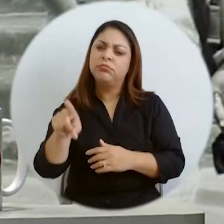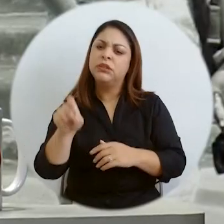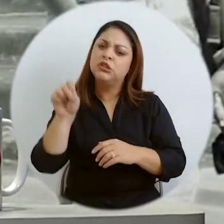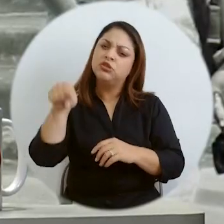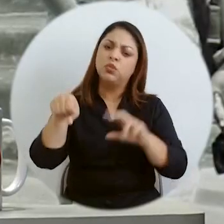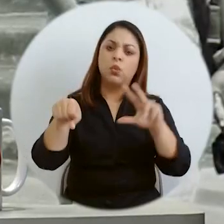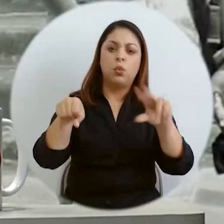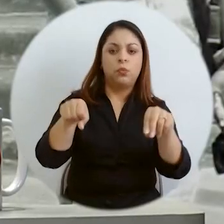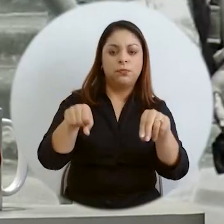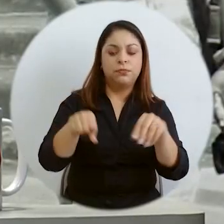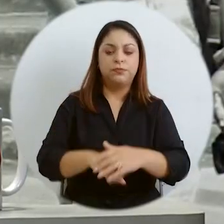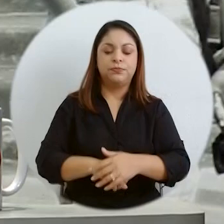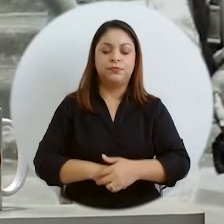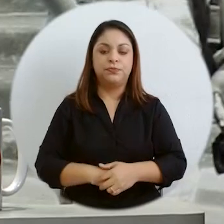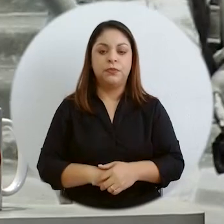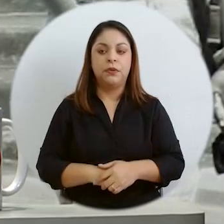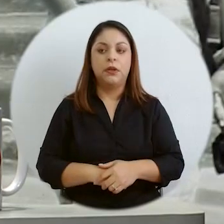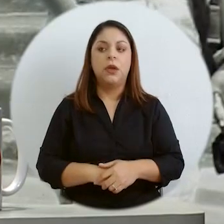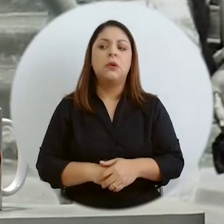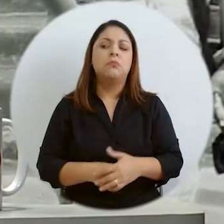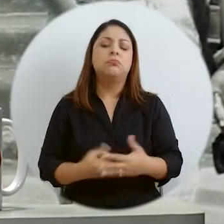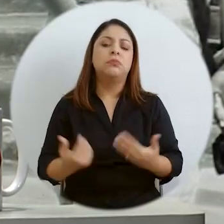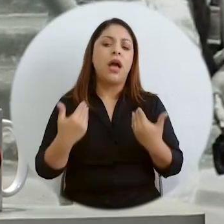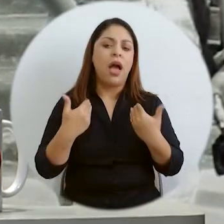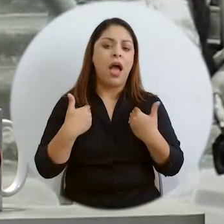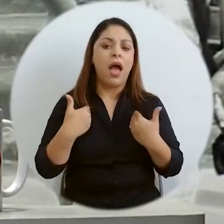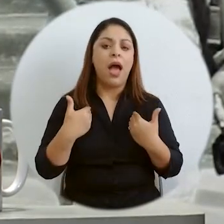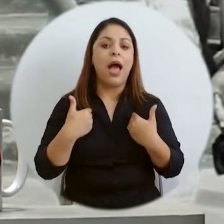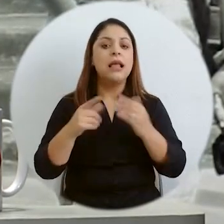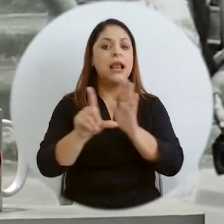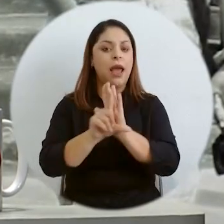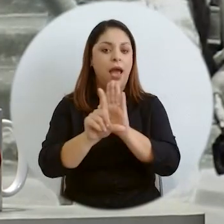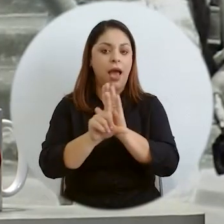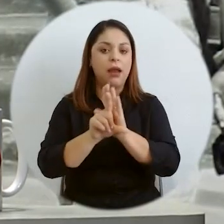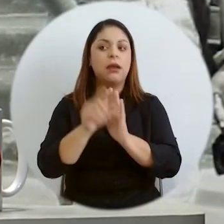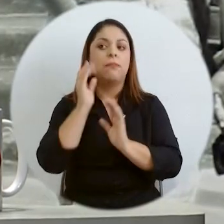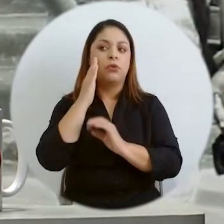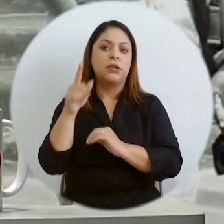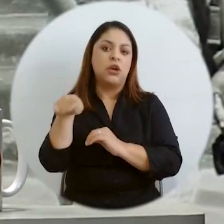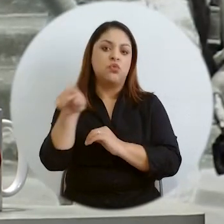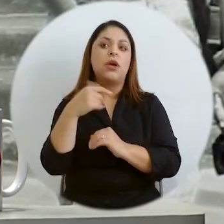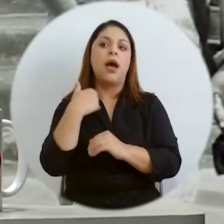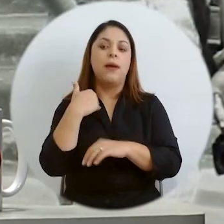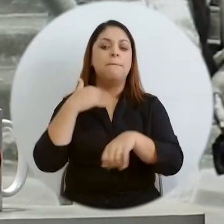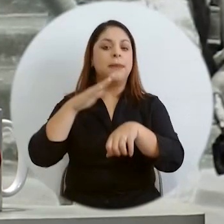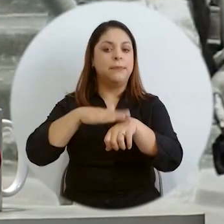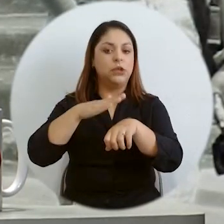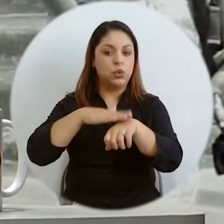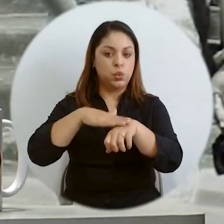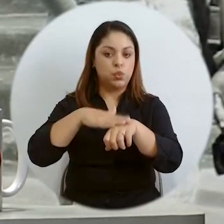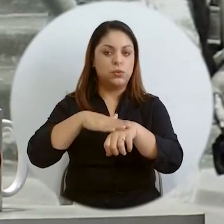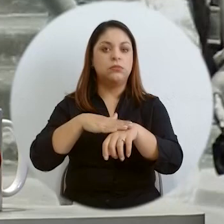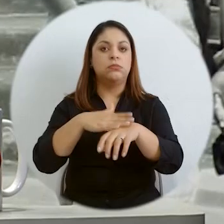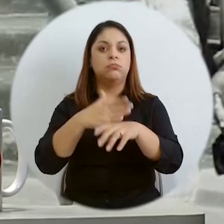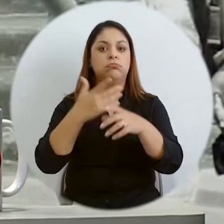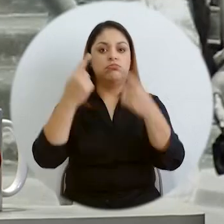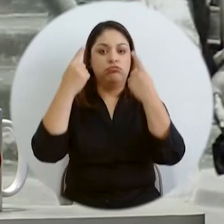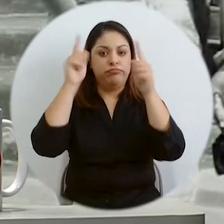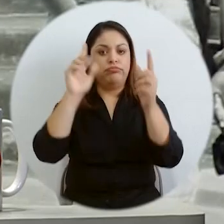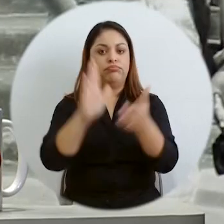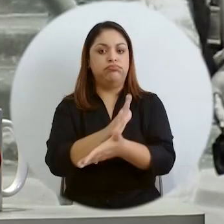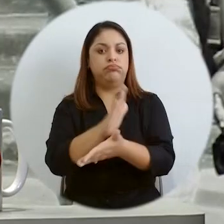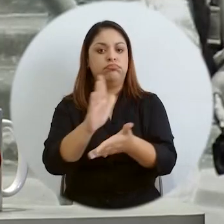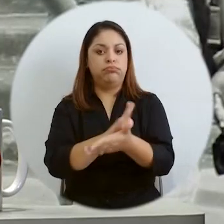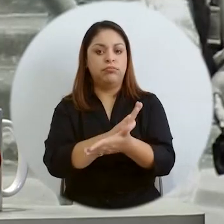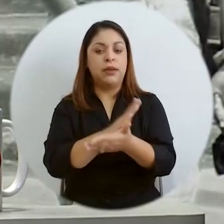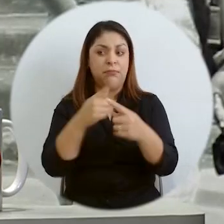que es legal porque termina estando, tiene que sacar permisos, tiene que ir a instituciones, tiene que obtener permisos, pero